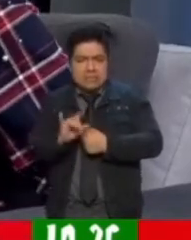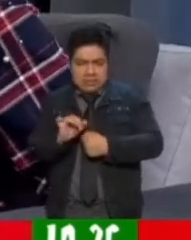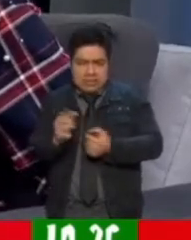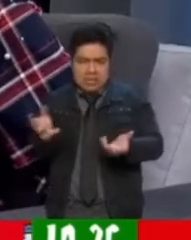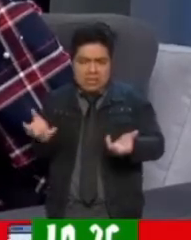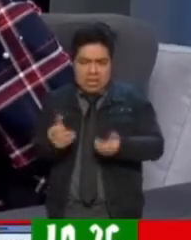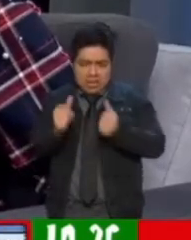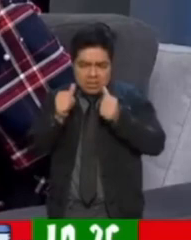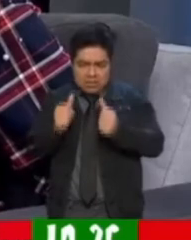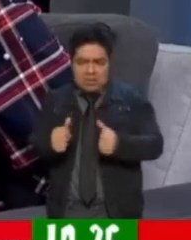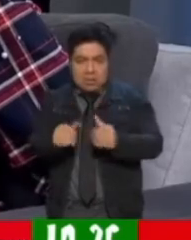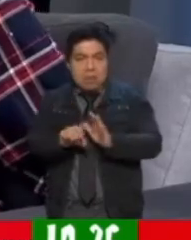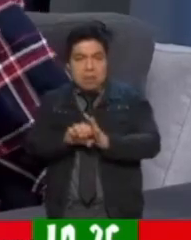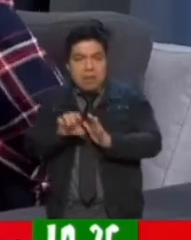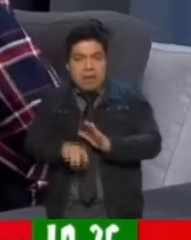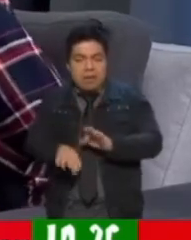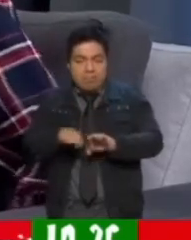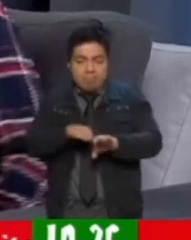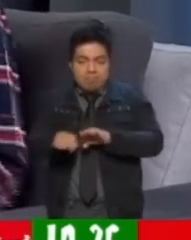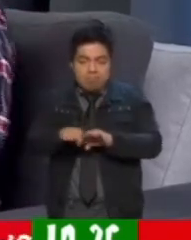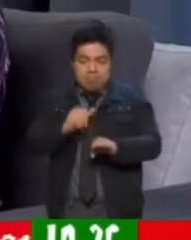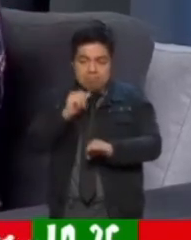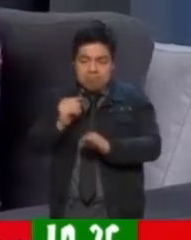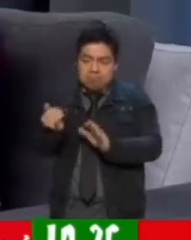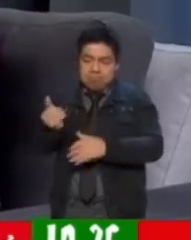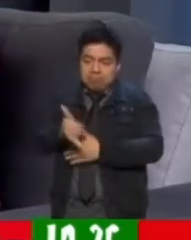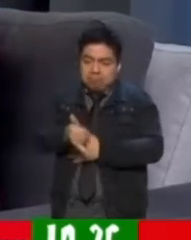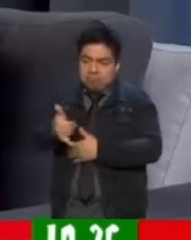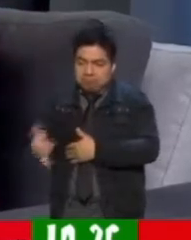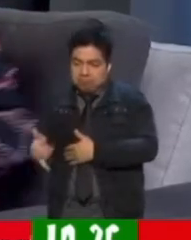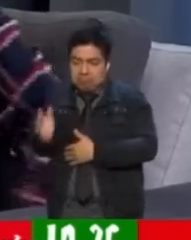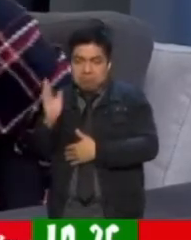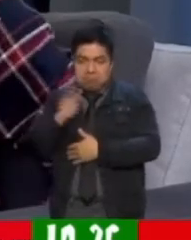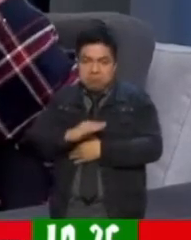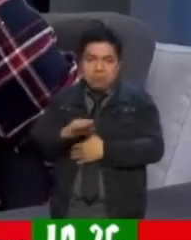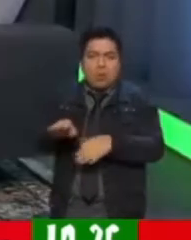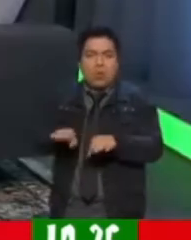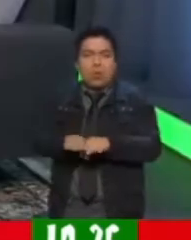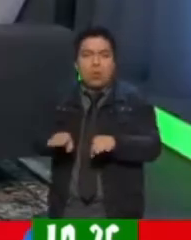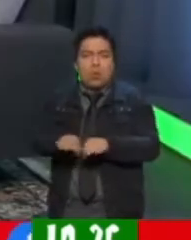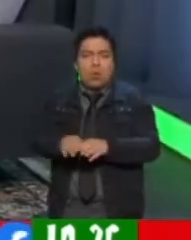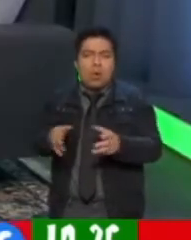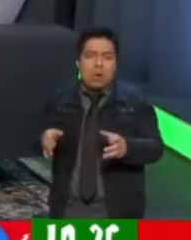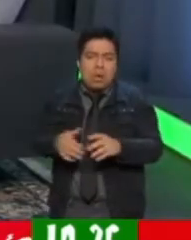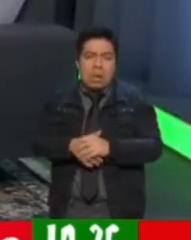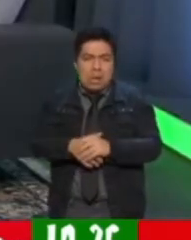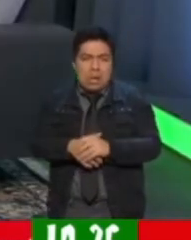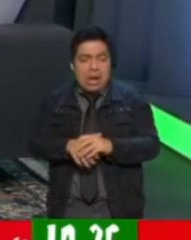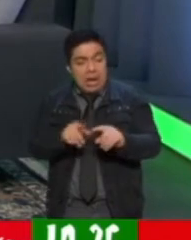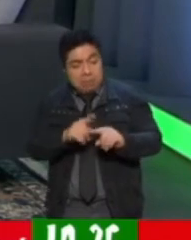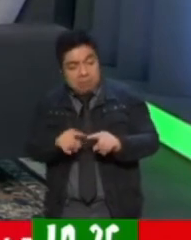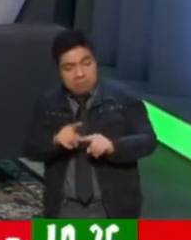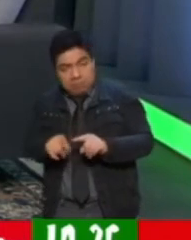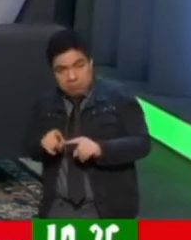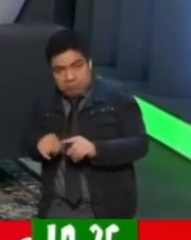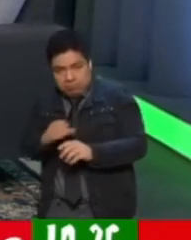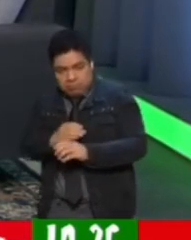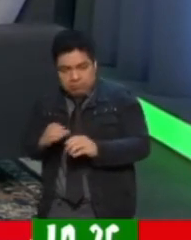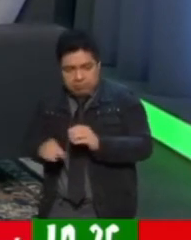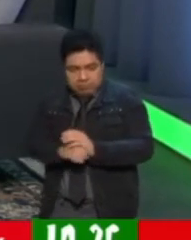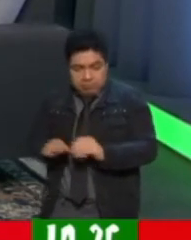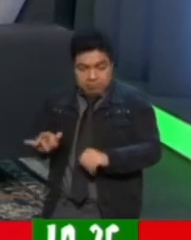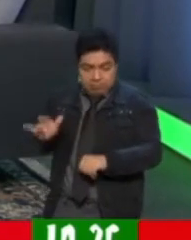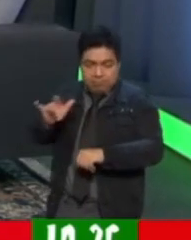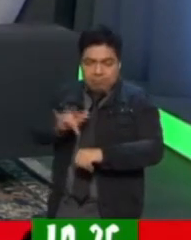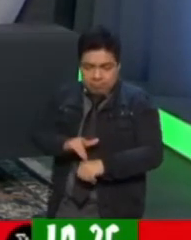el trabajador no ve reflejado bien su Infonavit o qué. Hay muchas que se pueden hacer de forma tangible.